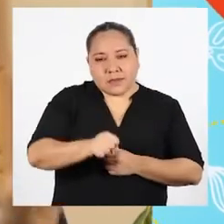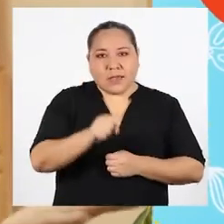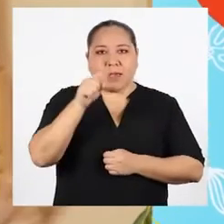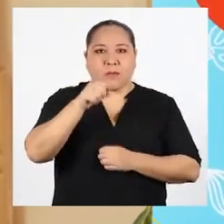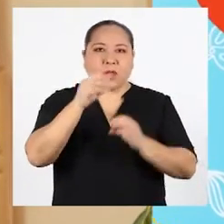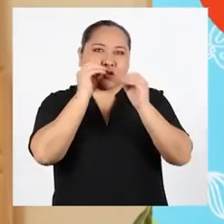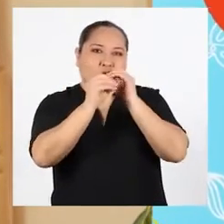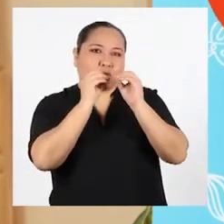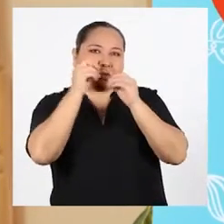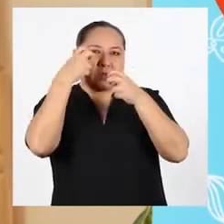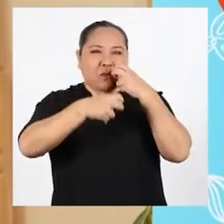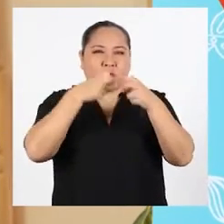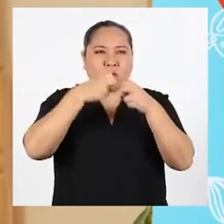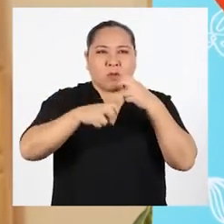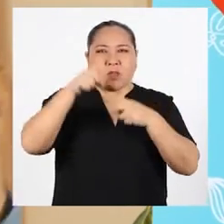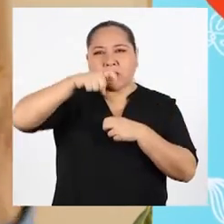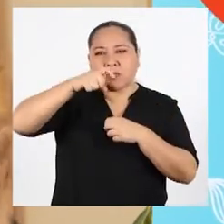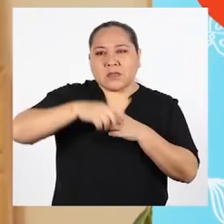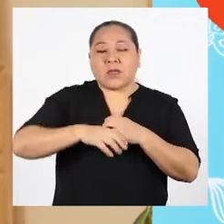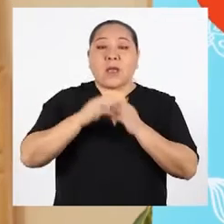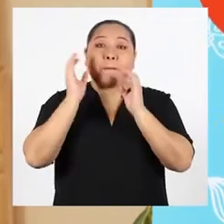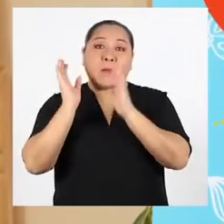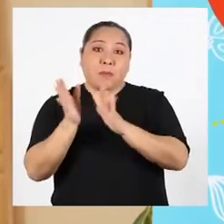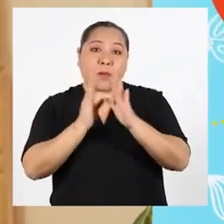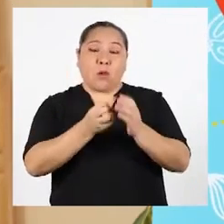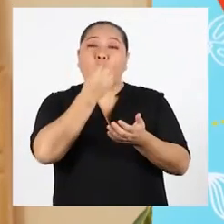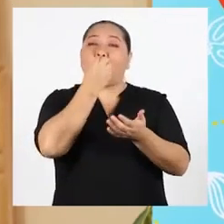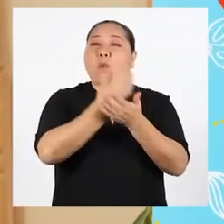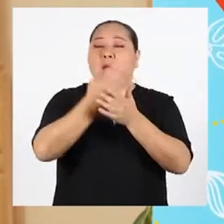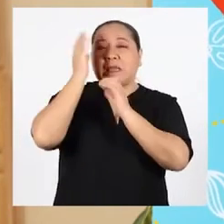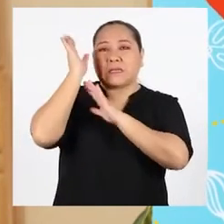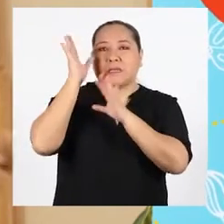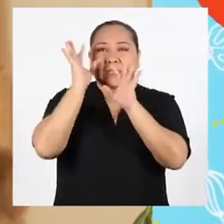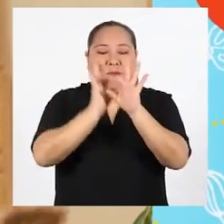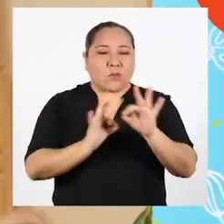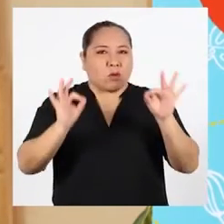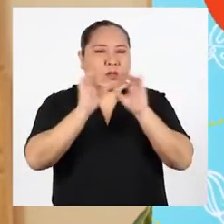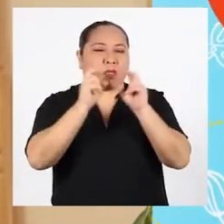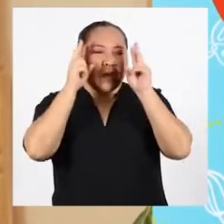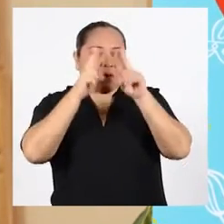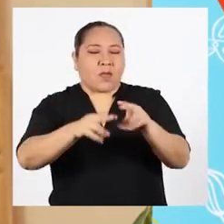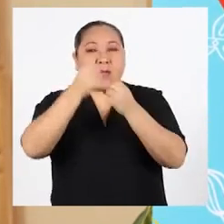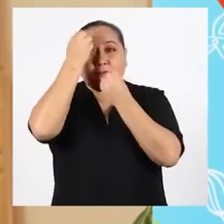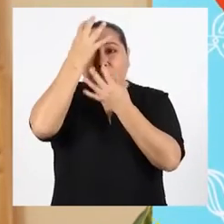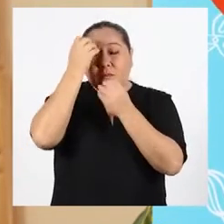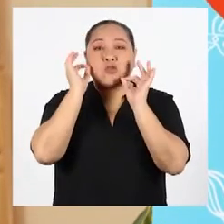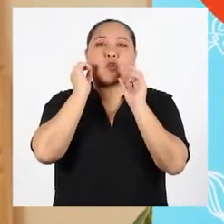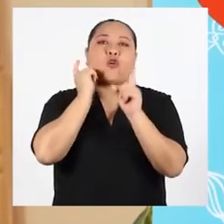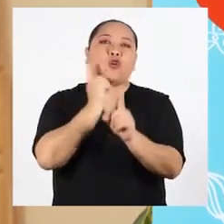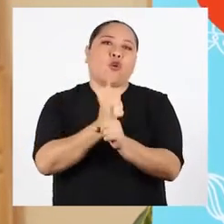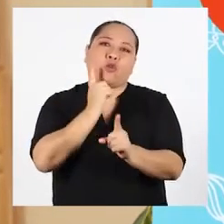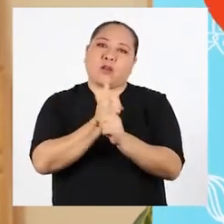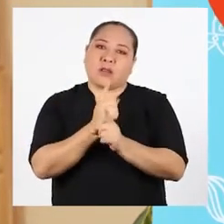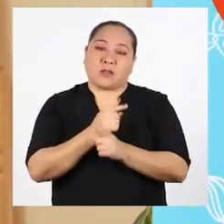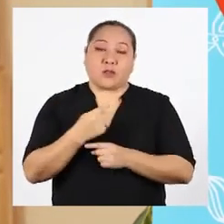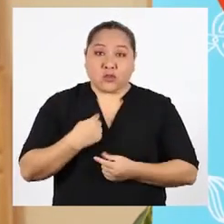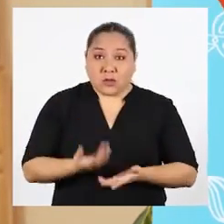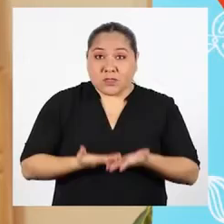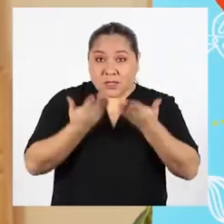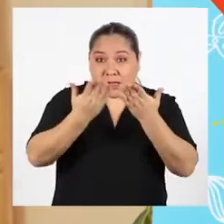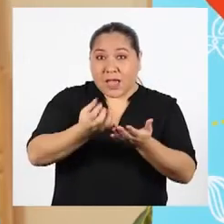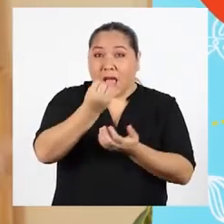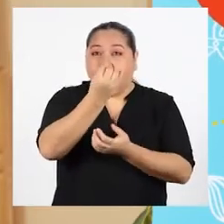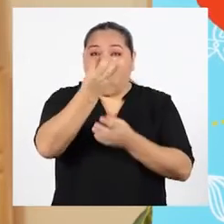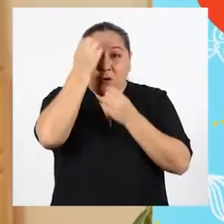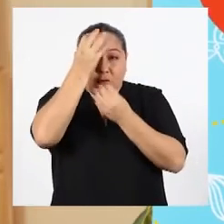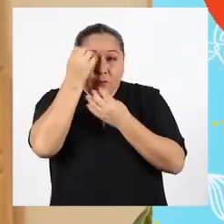este problema y poder elaborar un buen discurso, es importante contar con la información necesaria. Yo les daré a